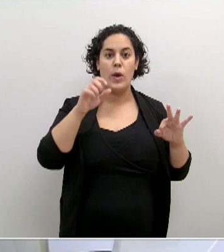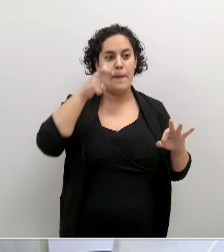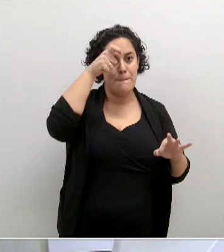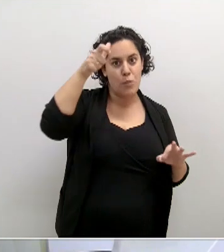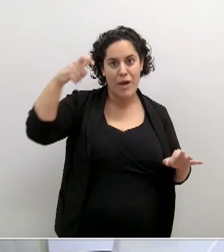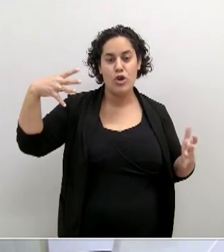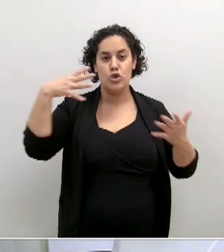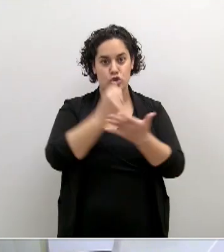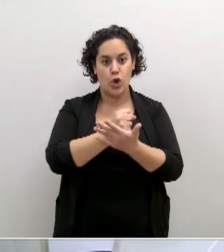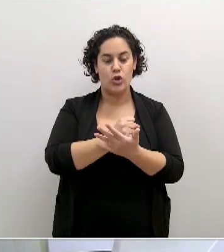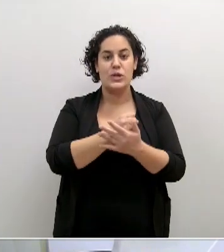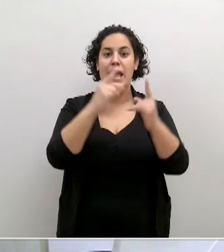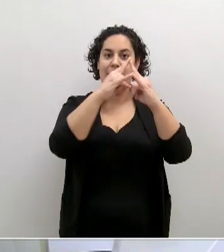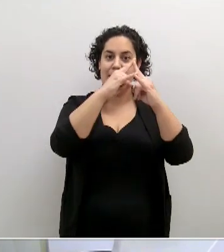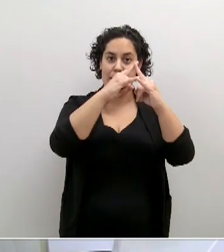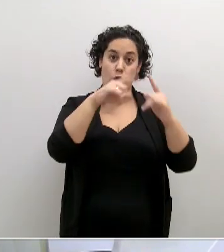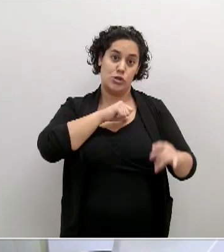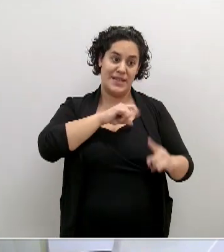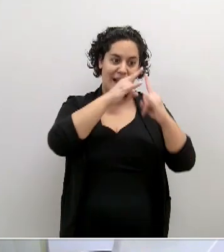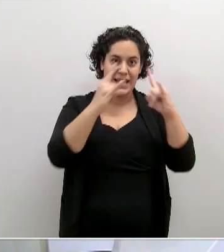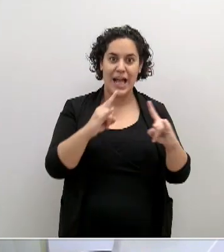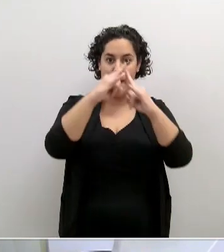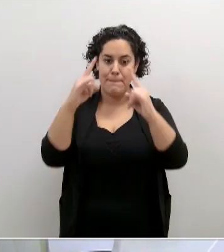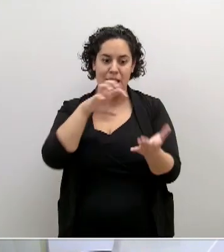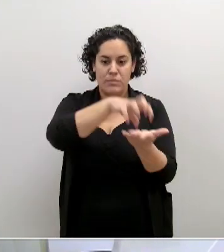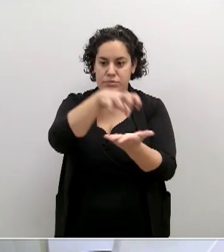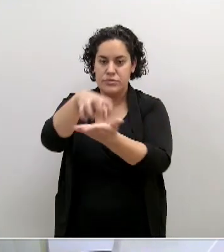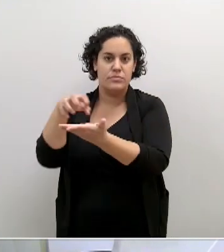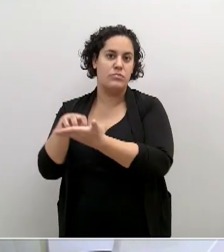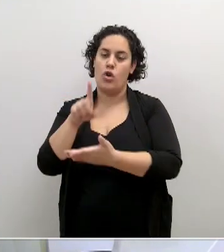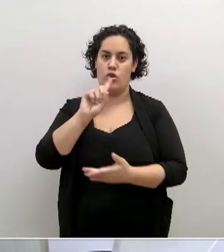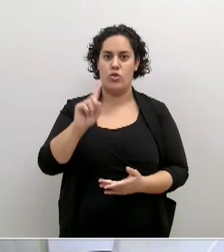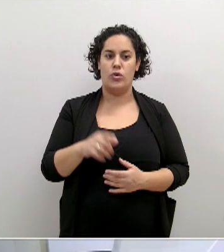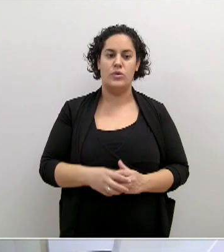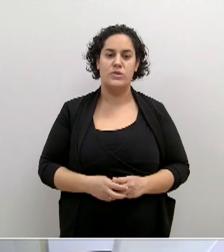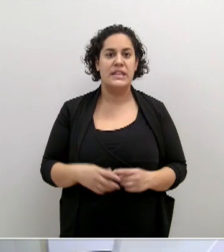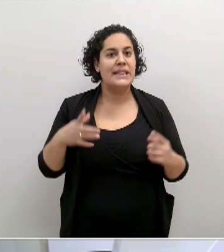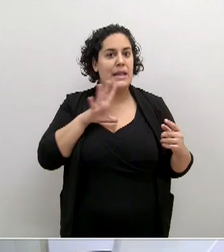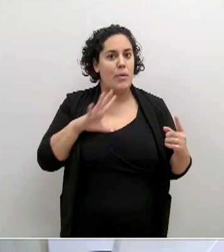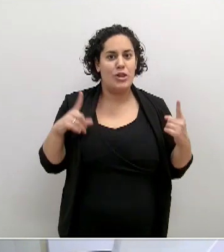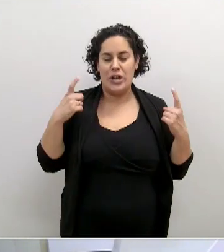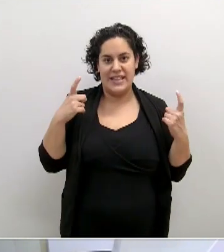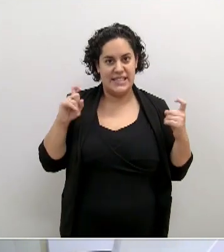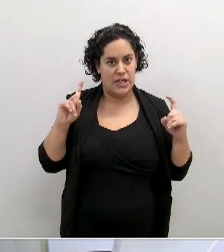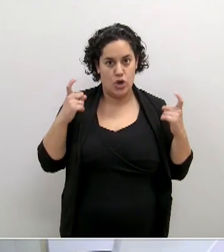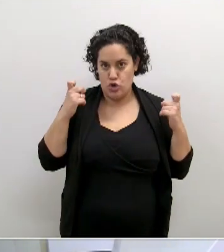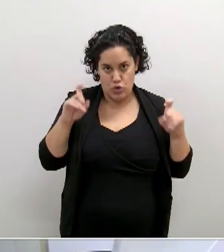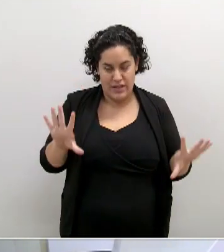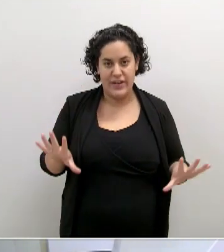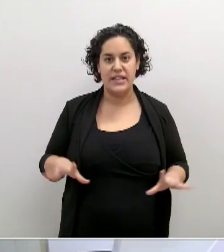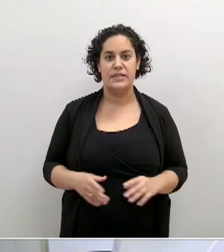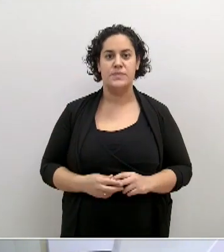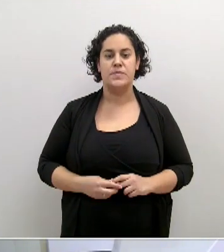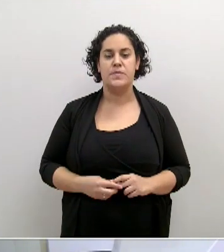hospital de campaña. Esperemos que además no lleguemos a esa necesidad. Lo que sí que es cierto